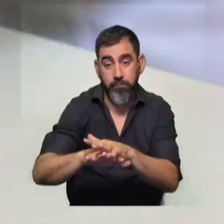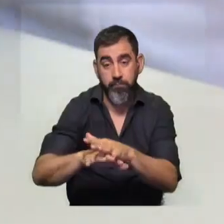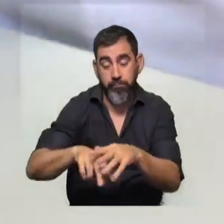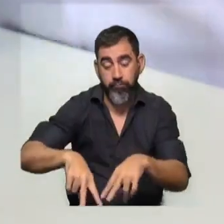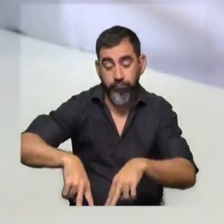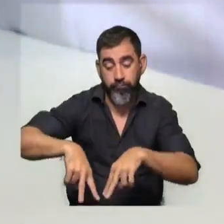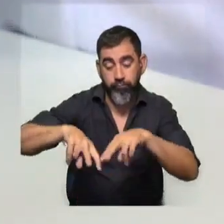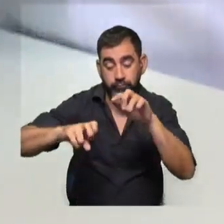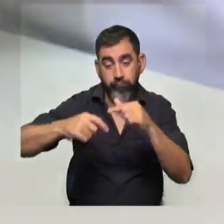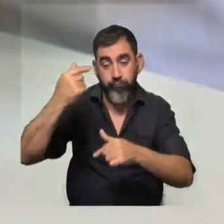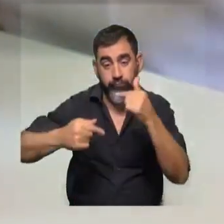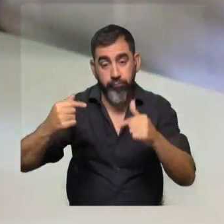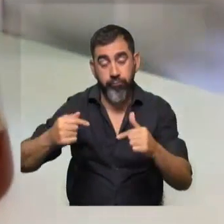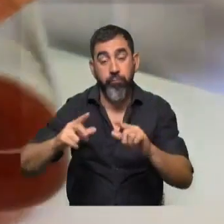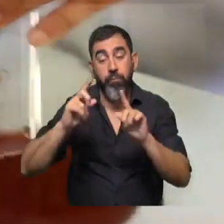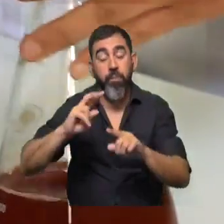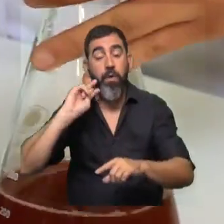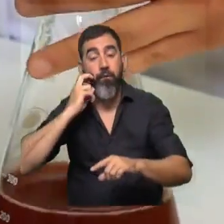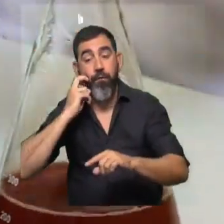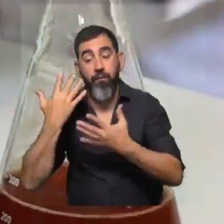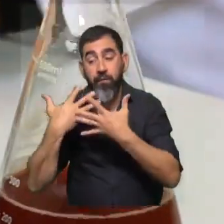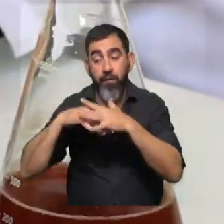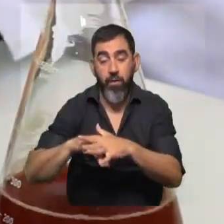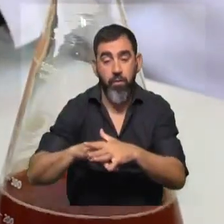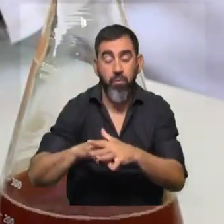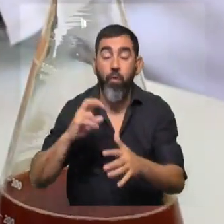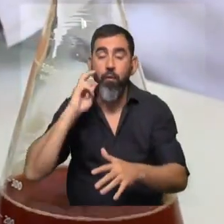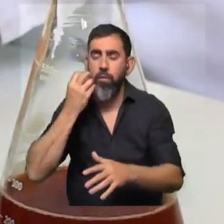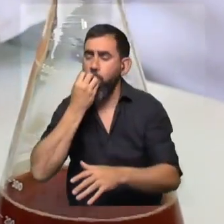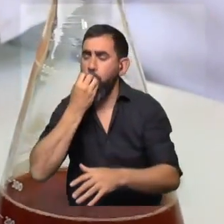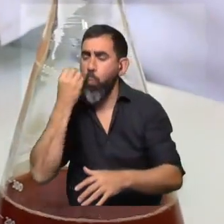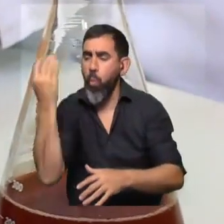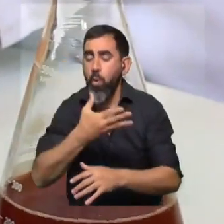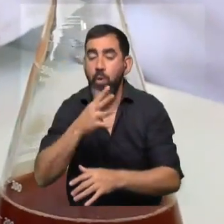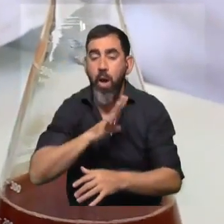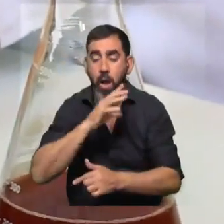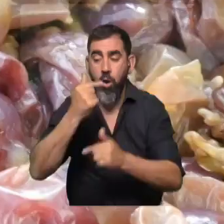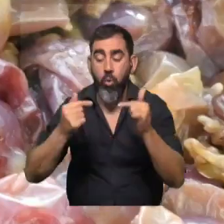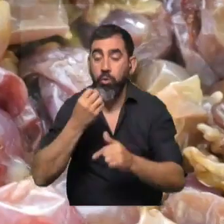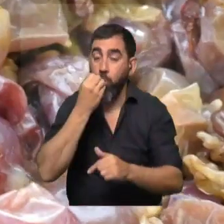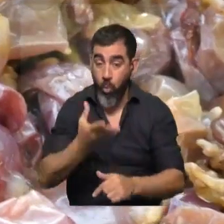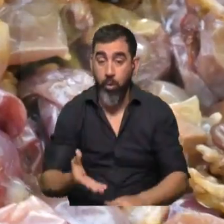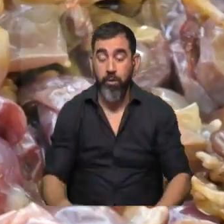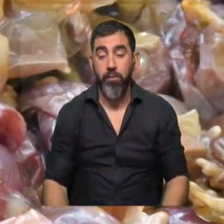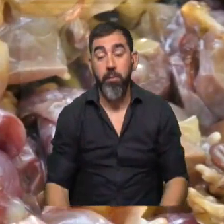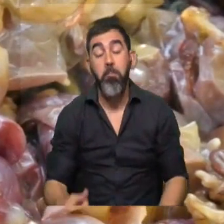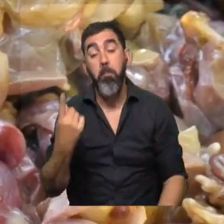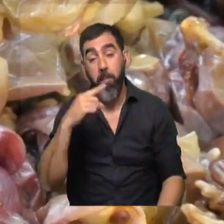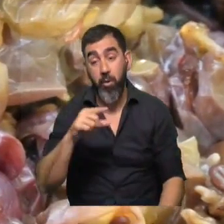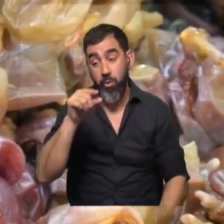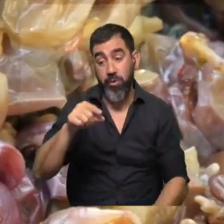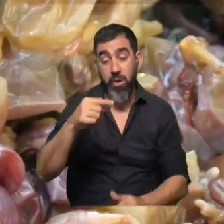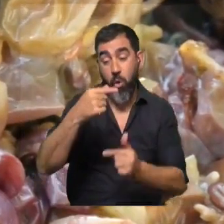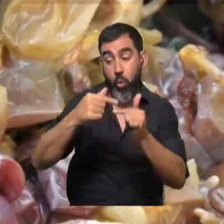de los polifenoles, con el vino. El vino tiene muchas propiedades, de que hay polifenoles, pero en realidad, si vos lo pensás, todas